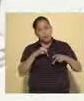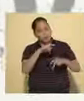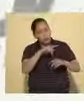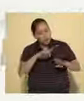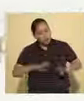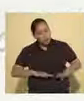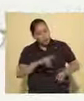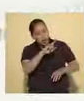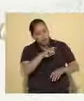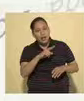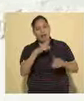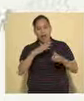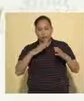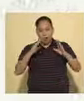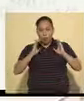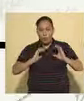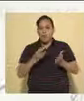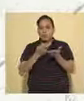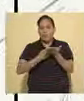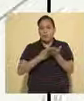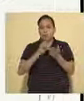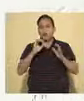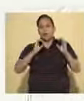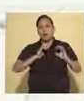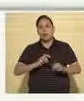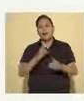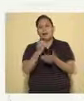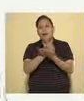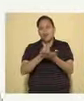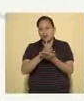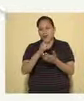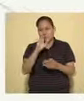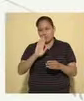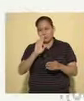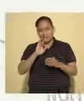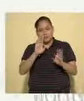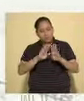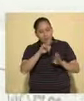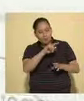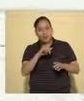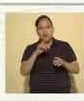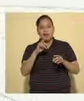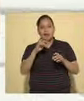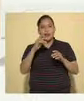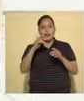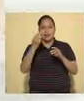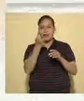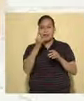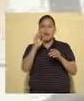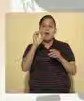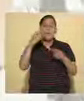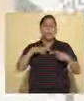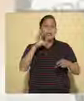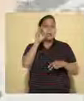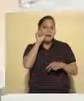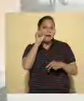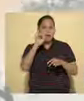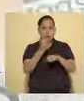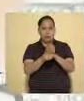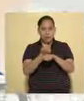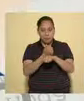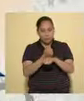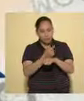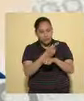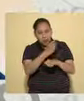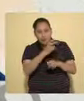una base rosada o una base azul. Y el subtono cálido son personas que tienen una base naranja o una base amarilla. Y entonces